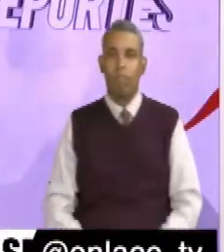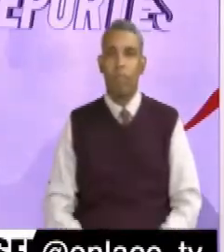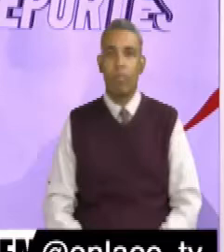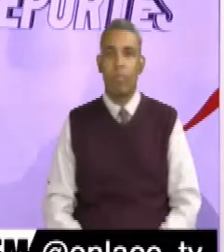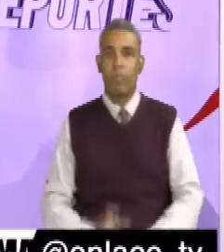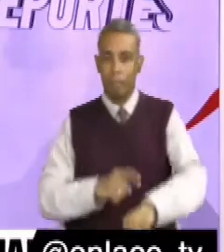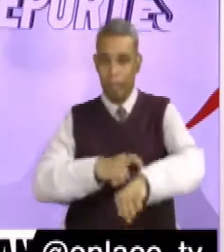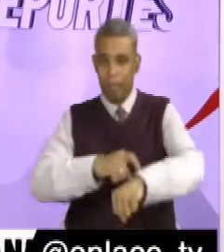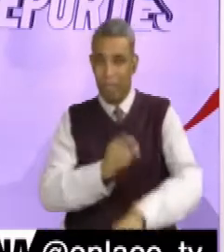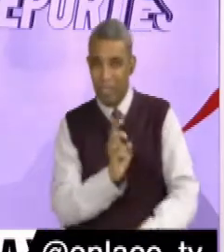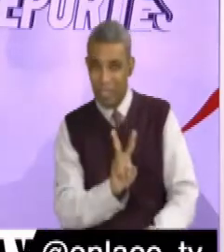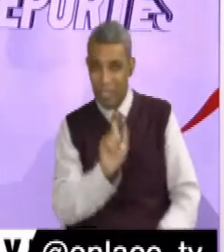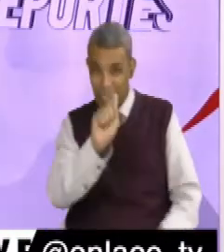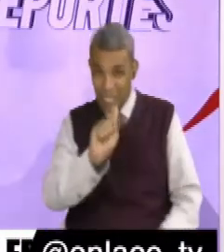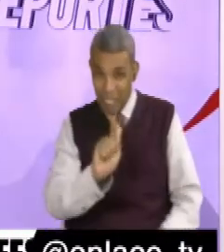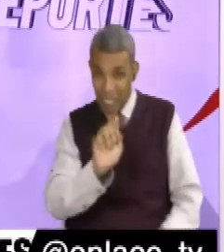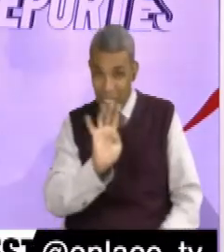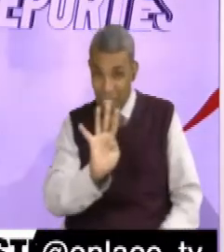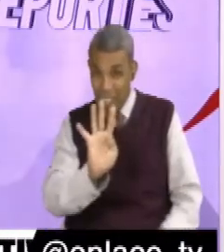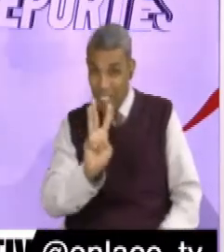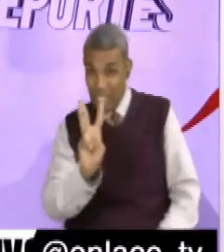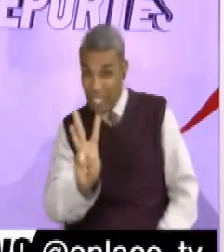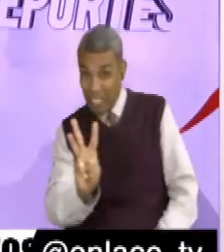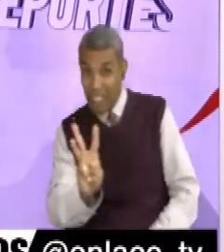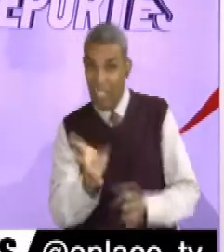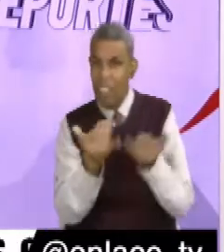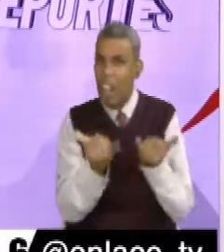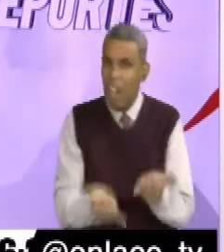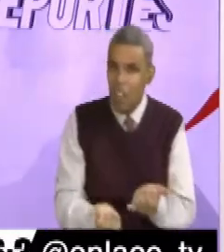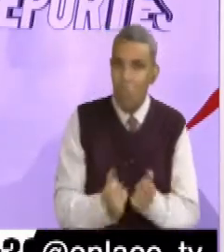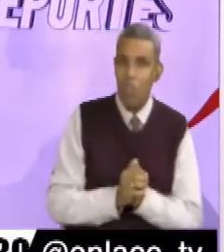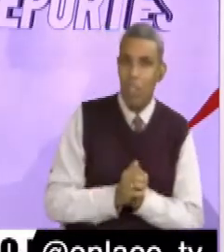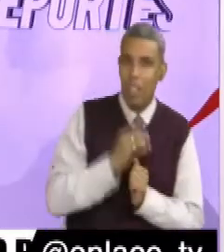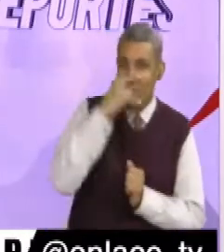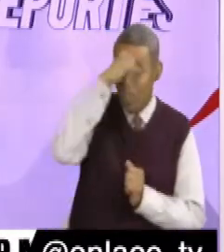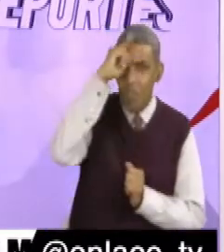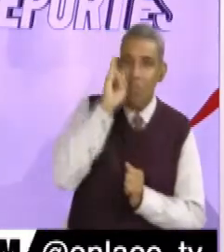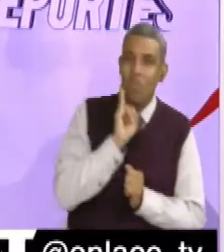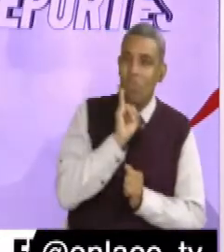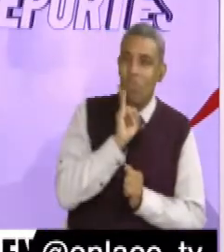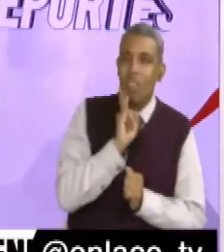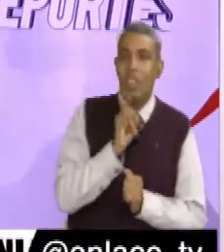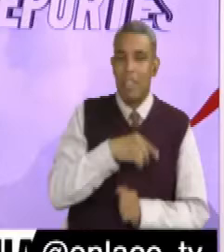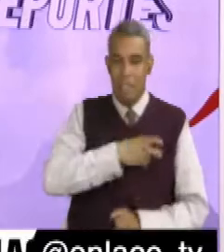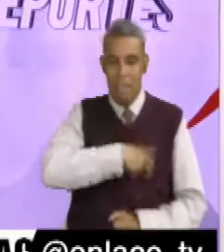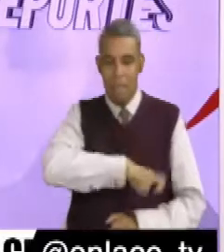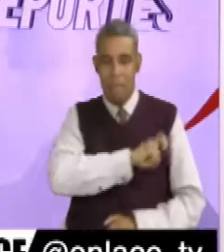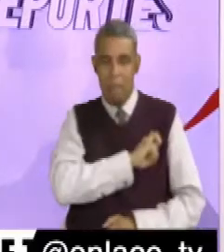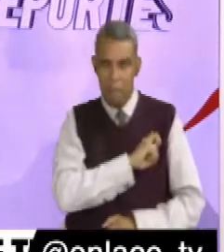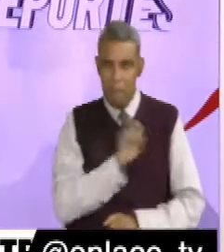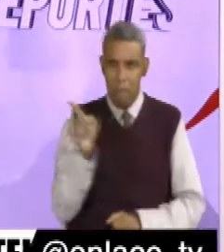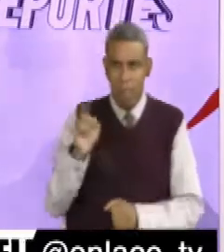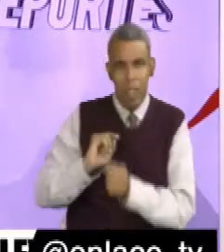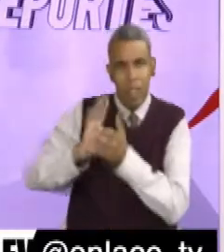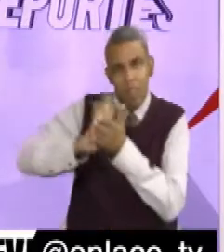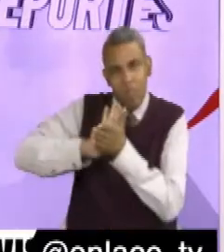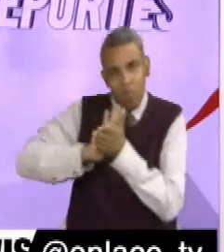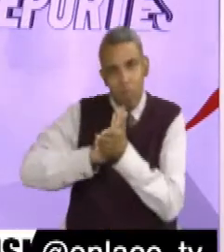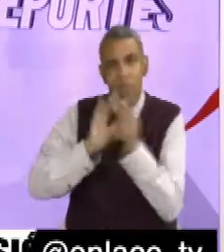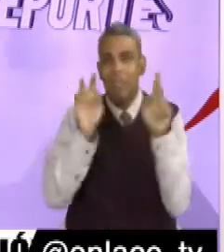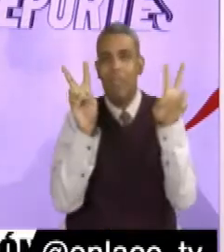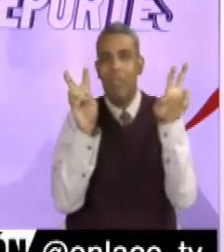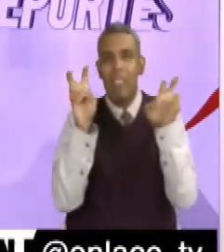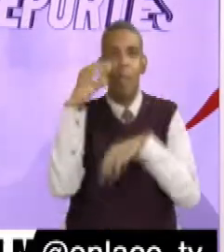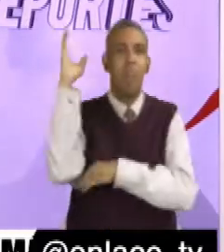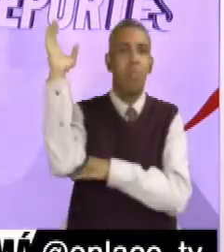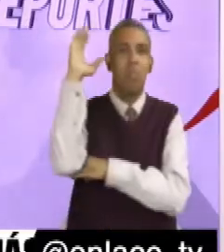12:43 minutos del mediodía, es momento de darle paso a nuestro compañero Ariel Quiseno, quien se encuentra en España y nos tiene detalles de